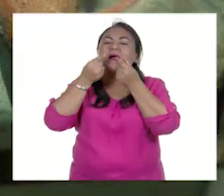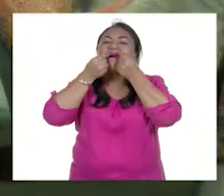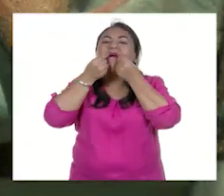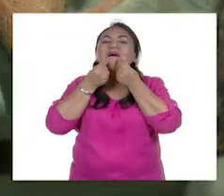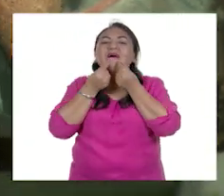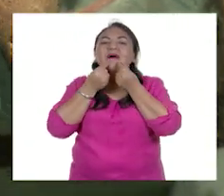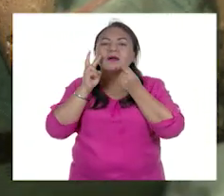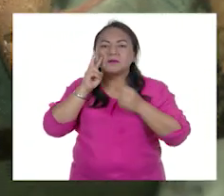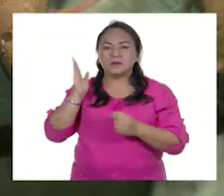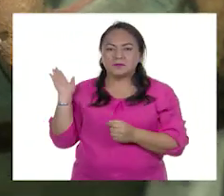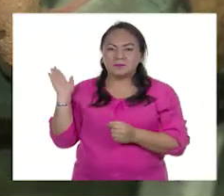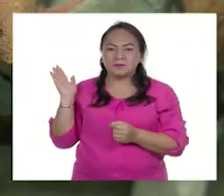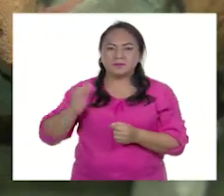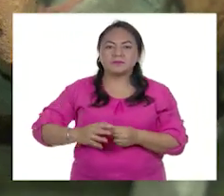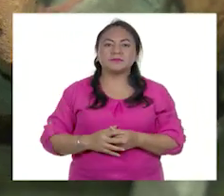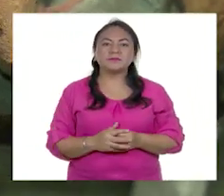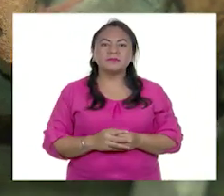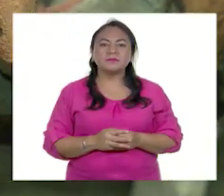colmillos.